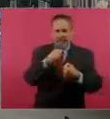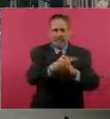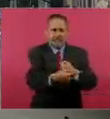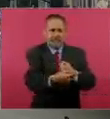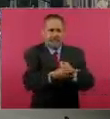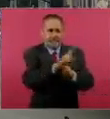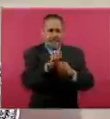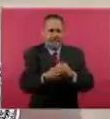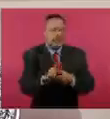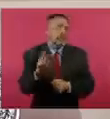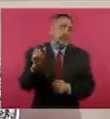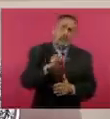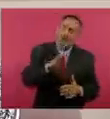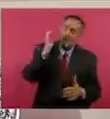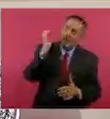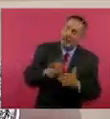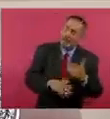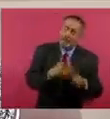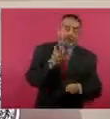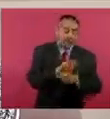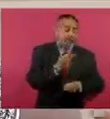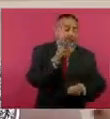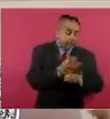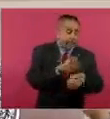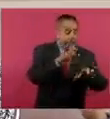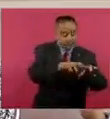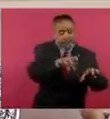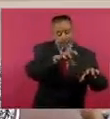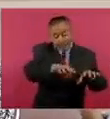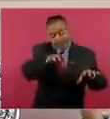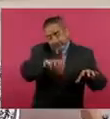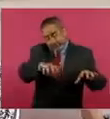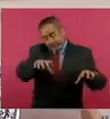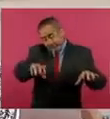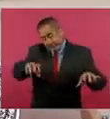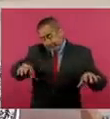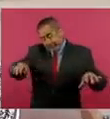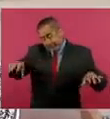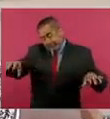¿Cuándo va a terminar el gobernador de poner sus boyas?